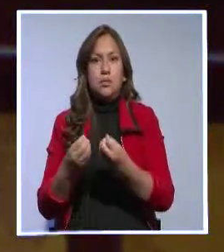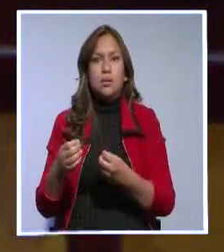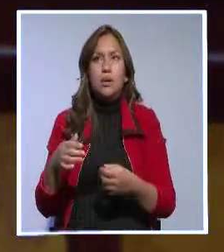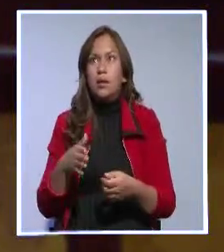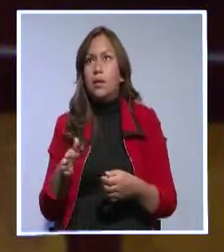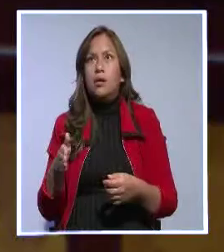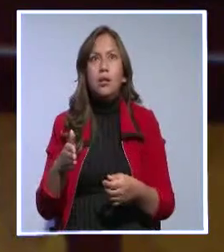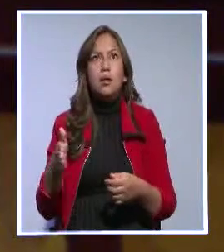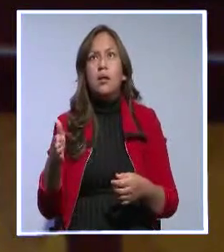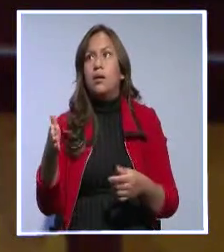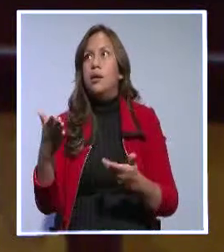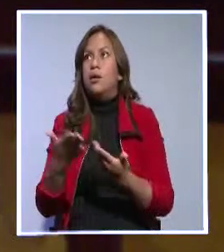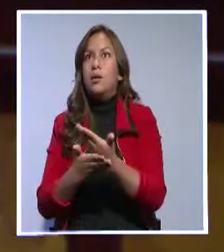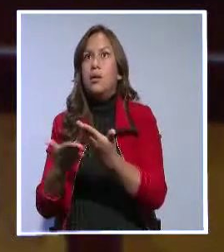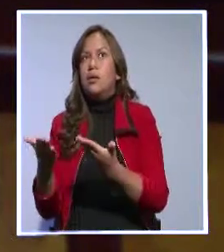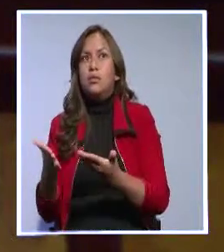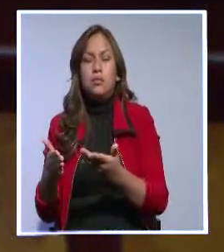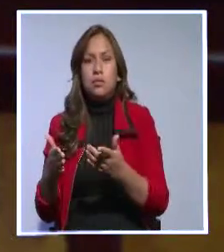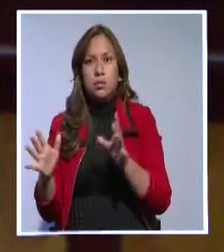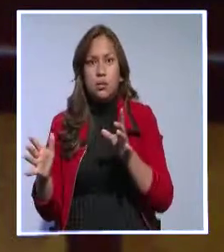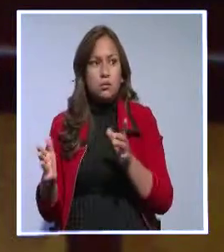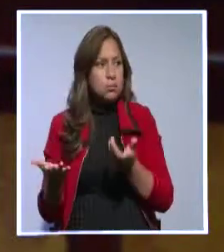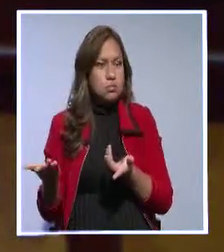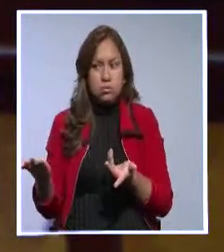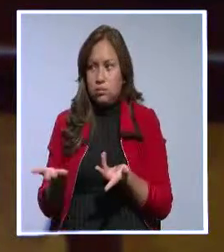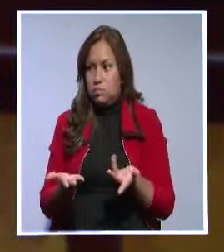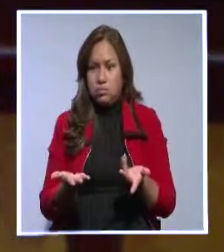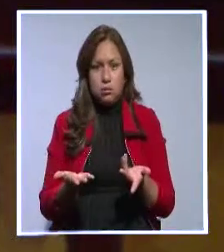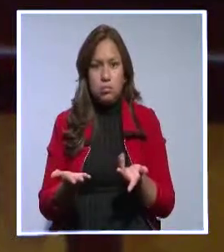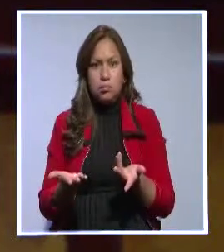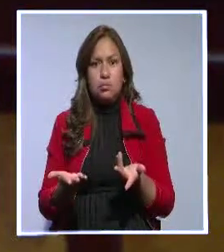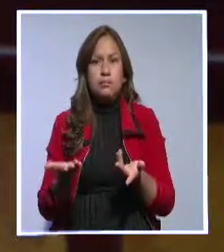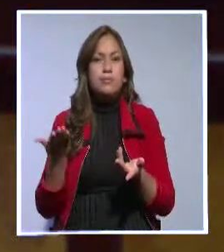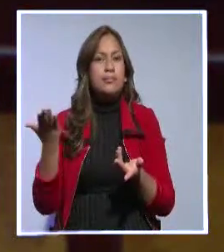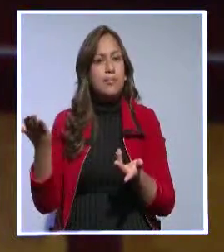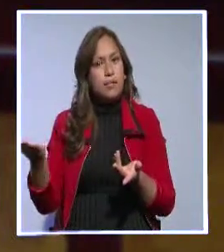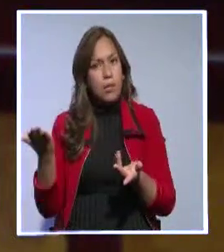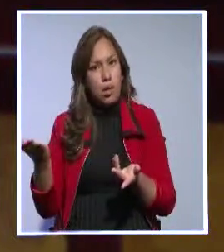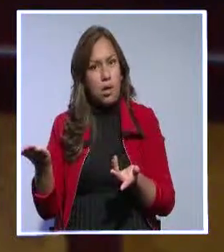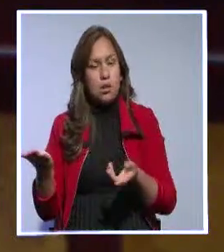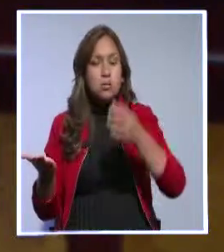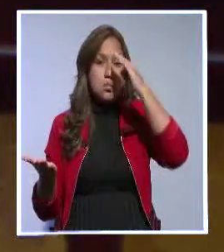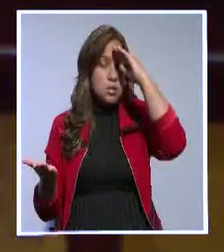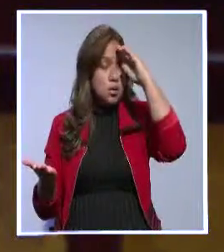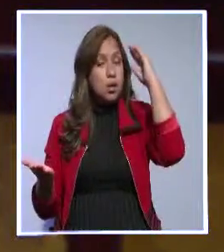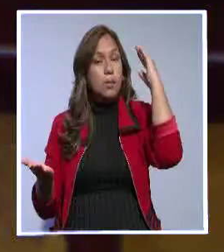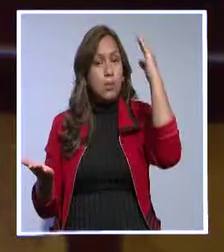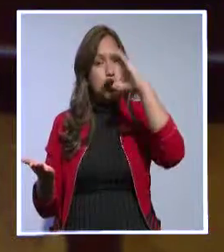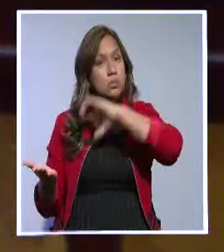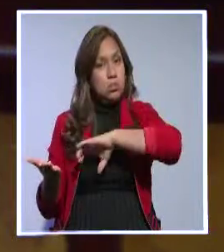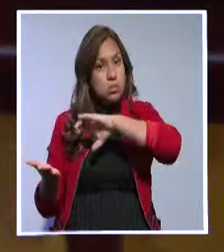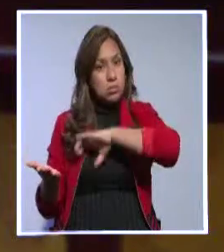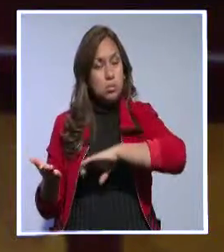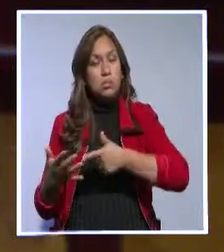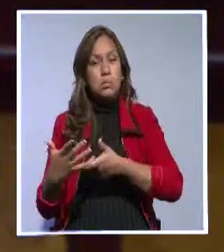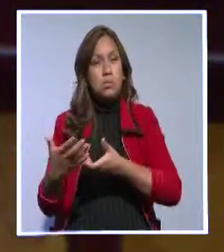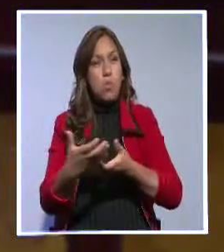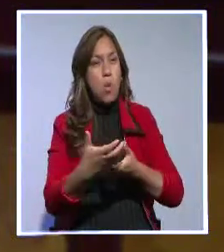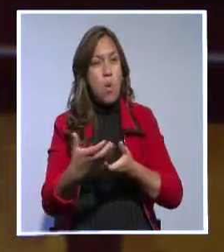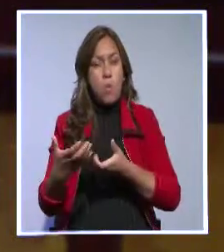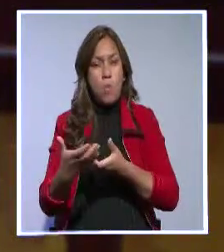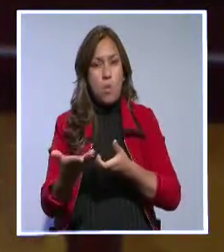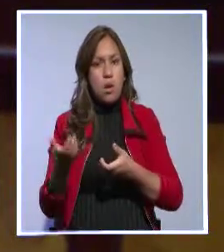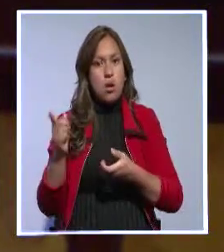senderos y se extravía pero un trabajo en equipo por parte de las policías nacional metropolitana y bomberos hicieron que estas